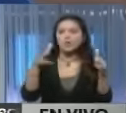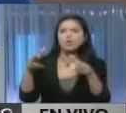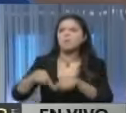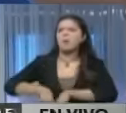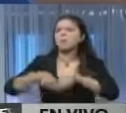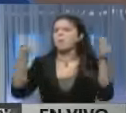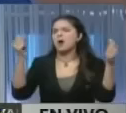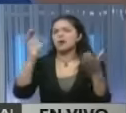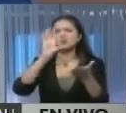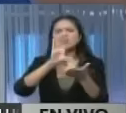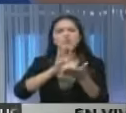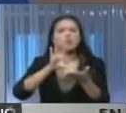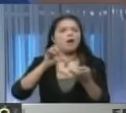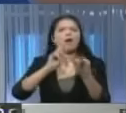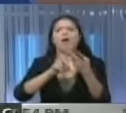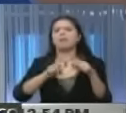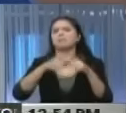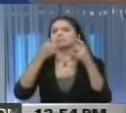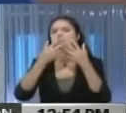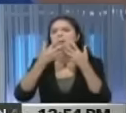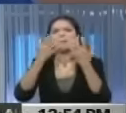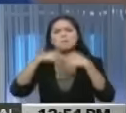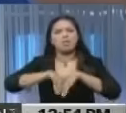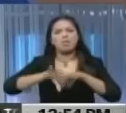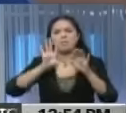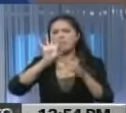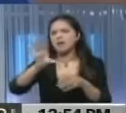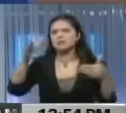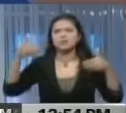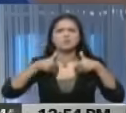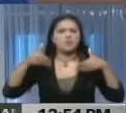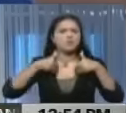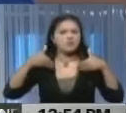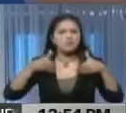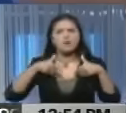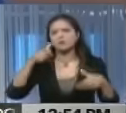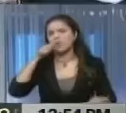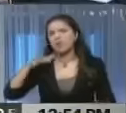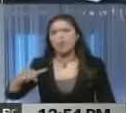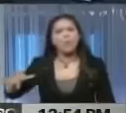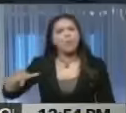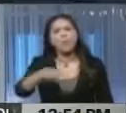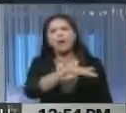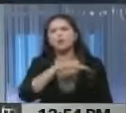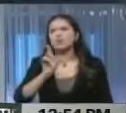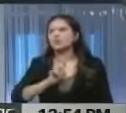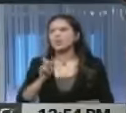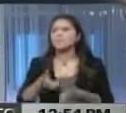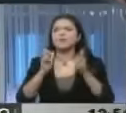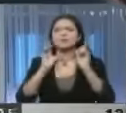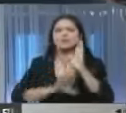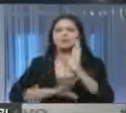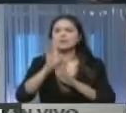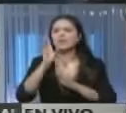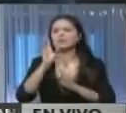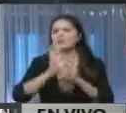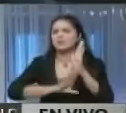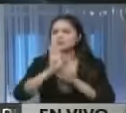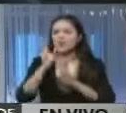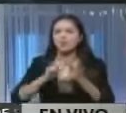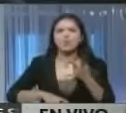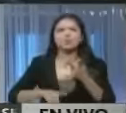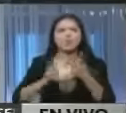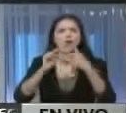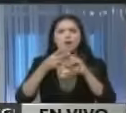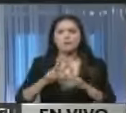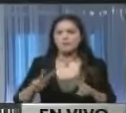naciones enteras, desintegra países, causa sufrimiento a los pueblos, impide su derecho al desarrollo, impide su derecho a la